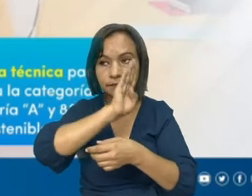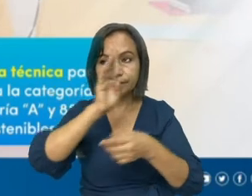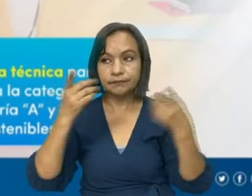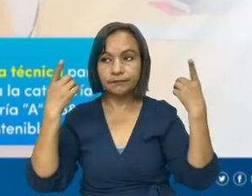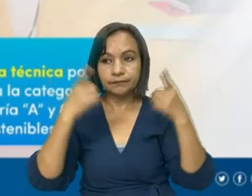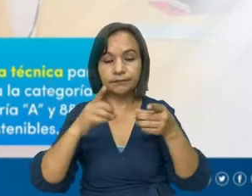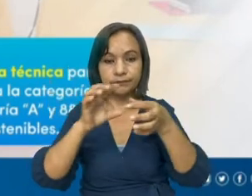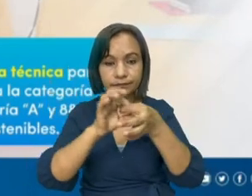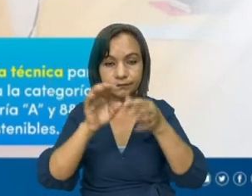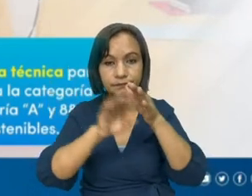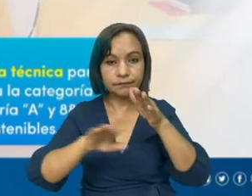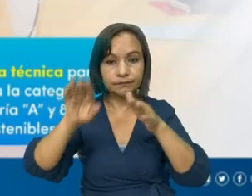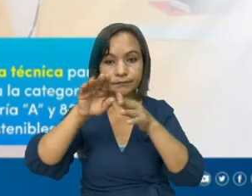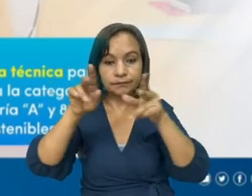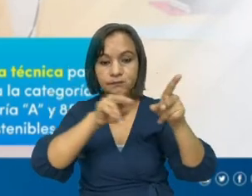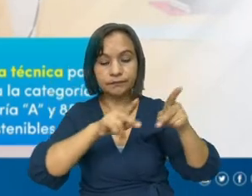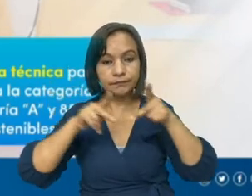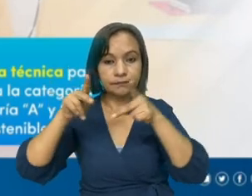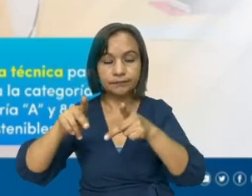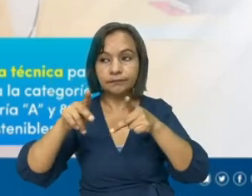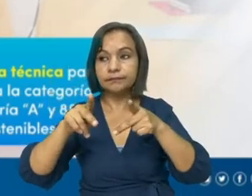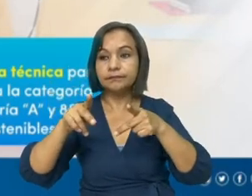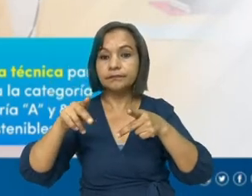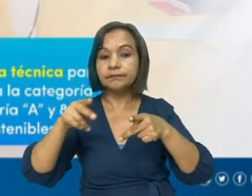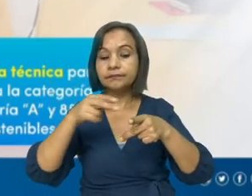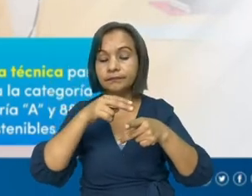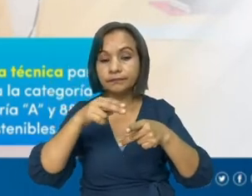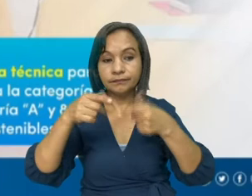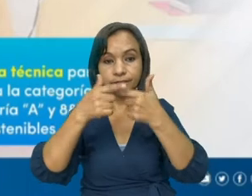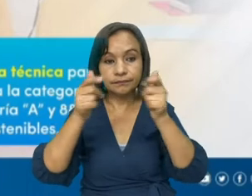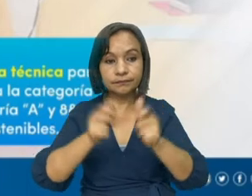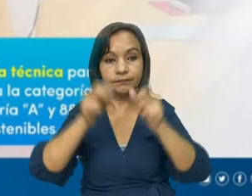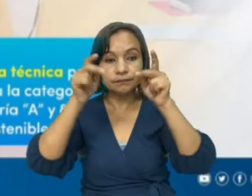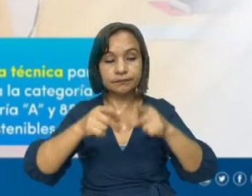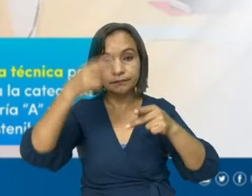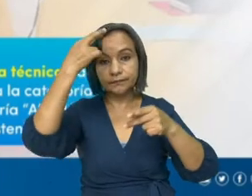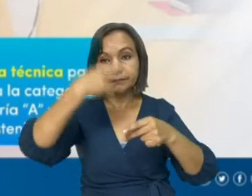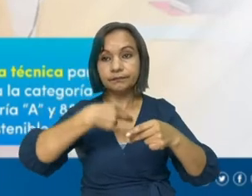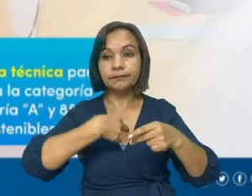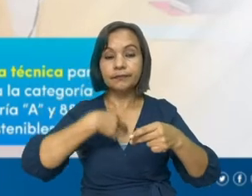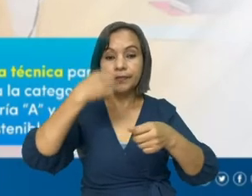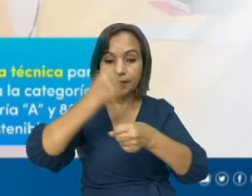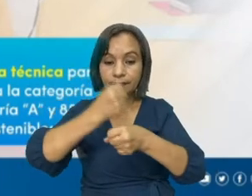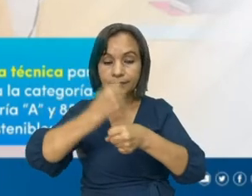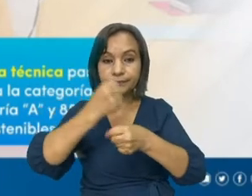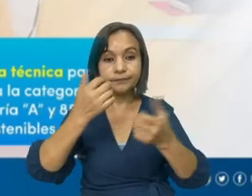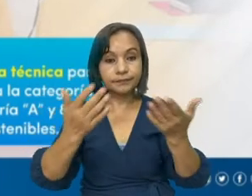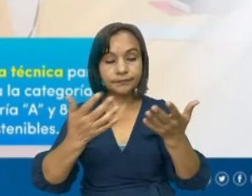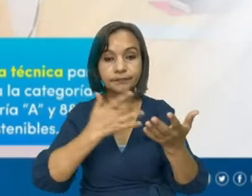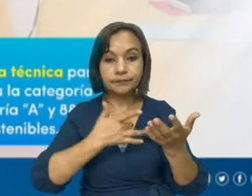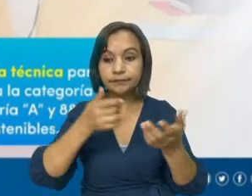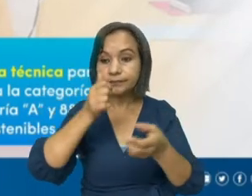sea, tienen más personal. Entonces, ellos son los que se encargan de elaborar la demanda sobre